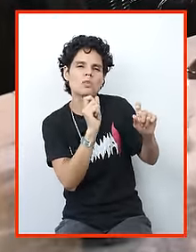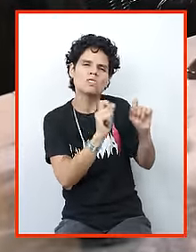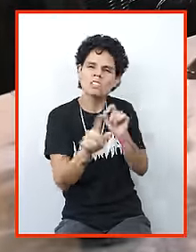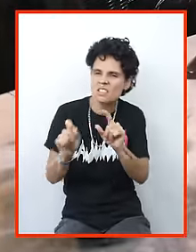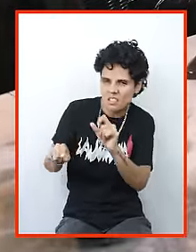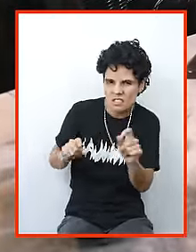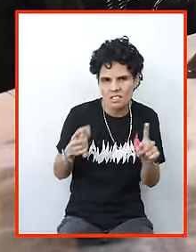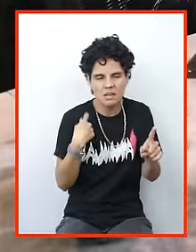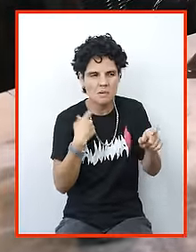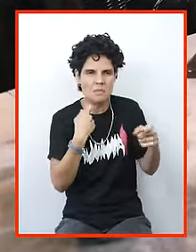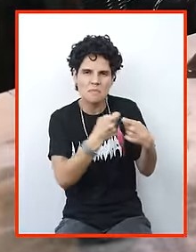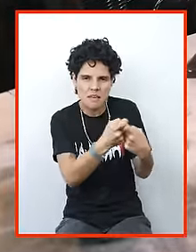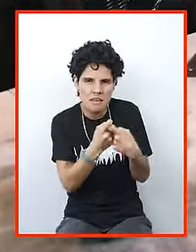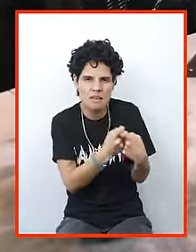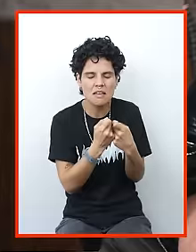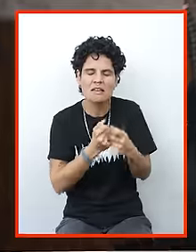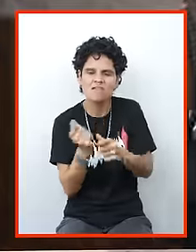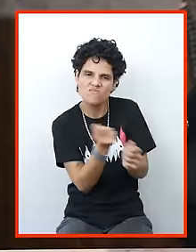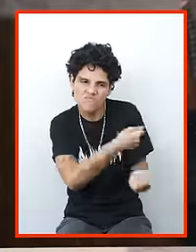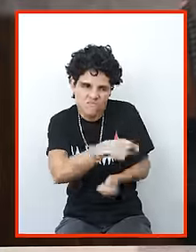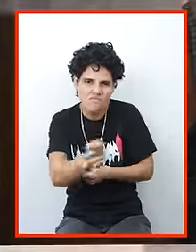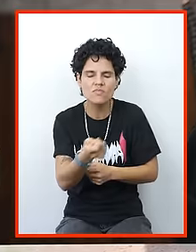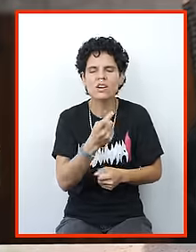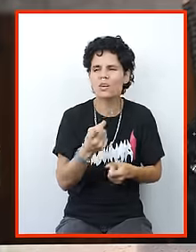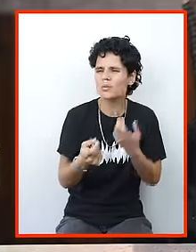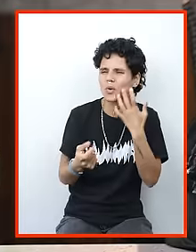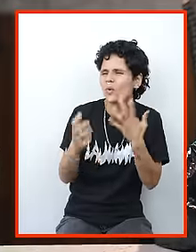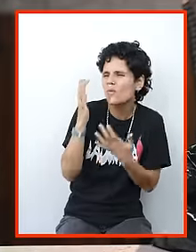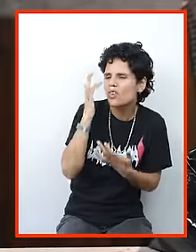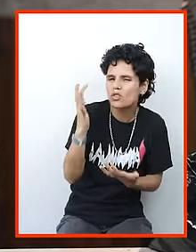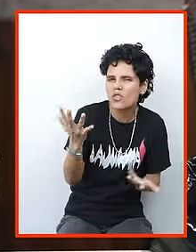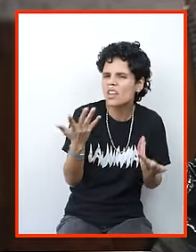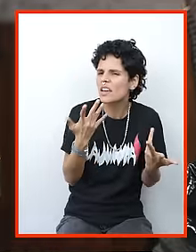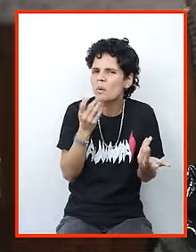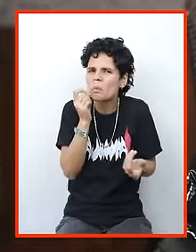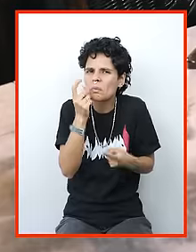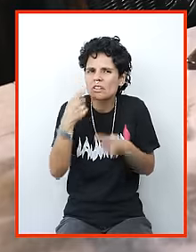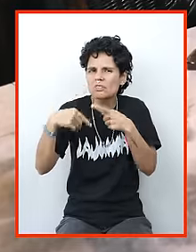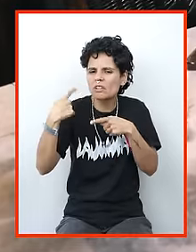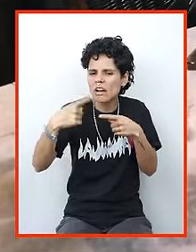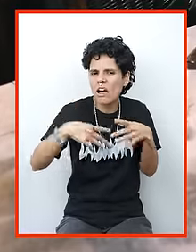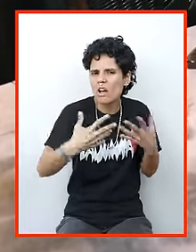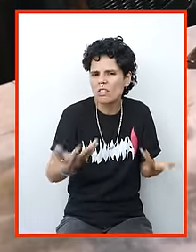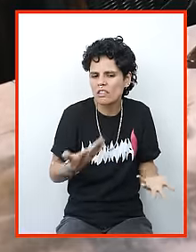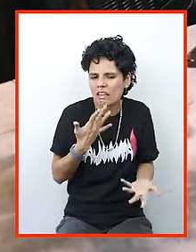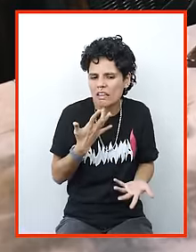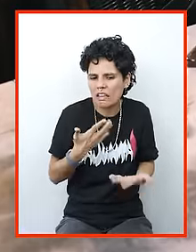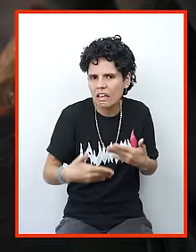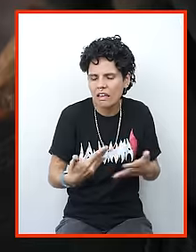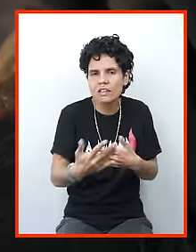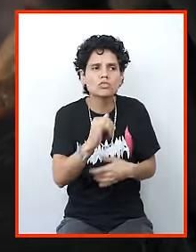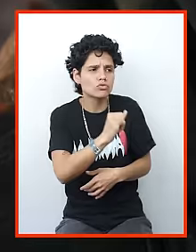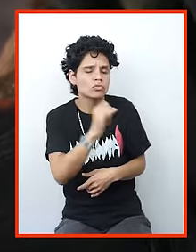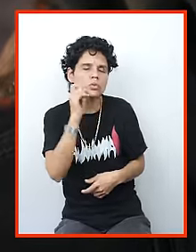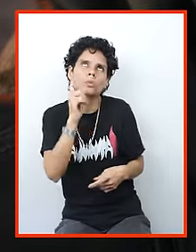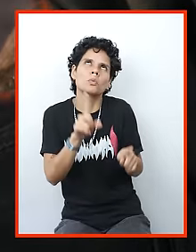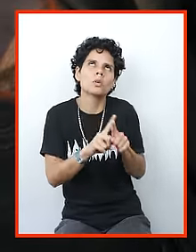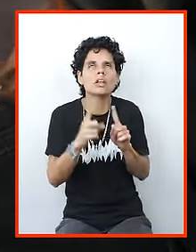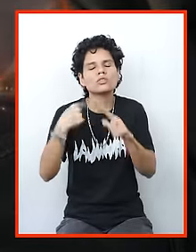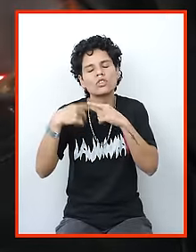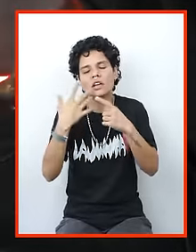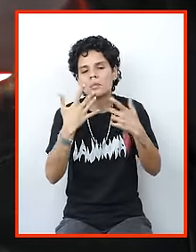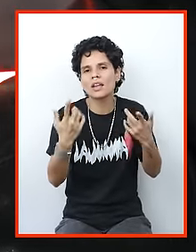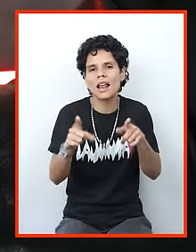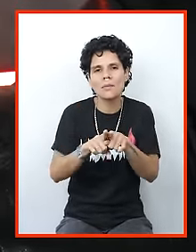y eso. Es como... es simple, pero es bacán. ¿Pero tiene así como una filosofía? ¿Tiene como una onda? Sí, como que están como en la misión de, no sé, rescatar